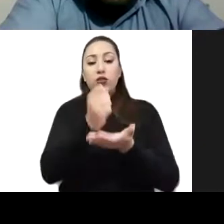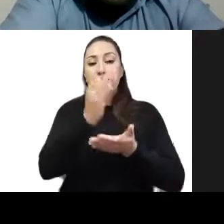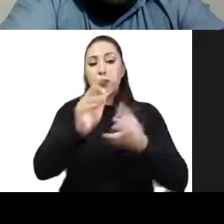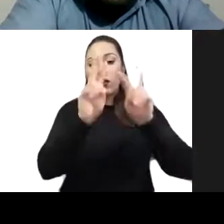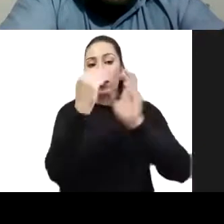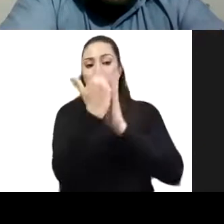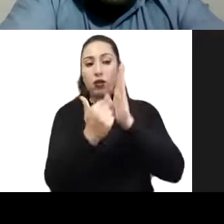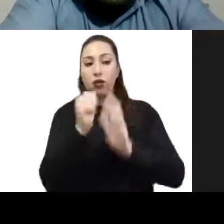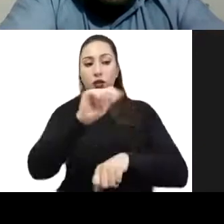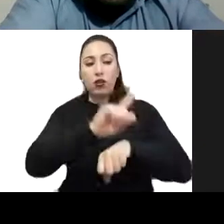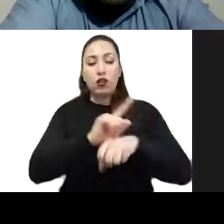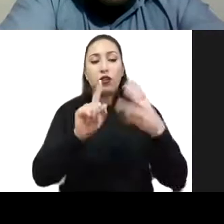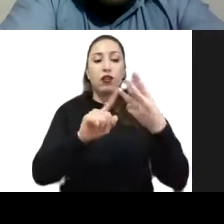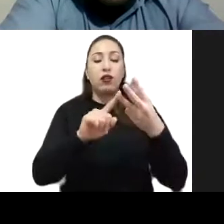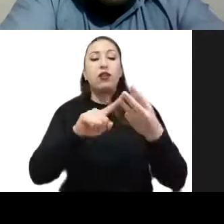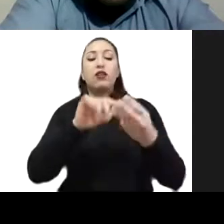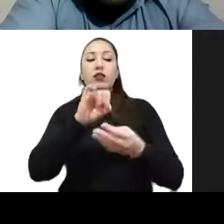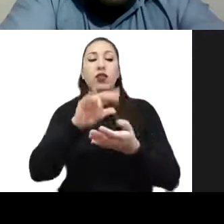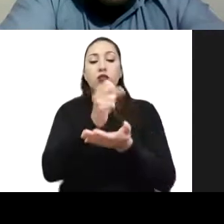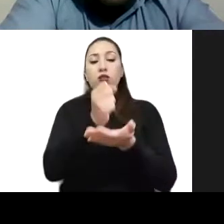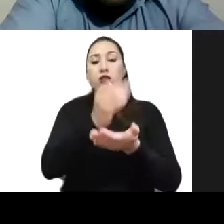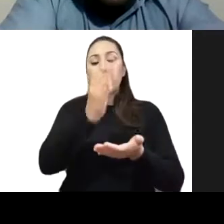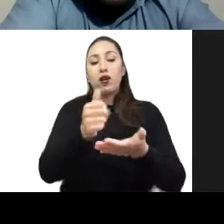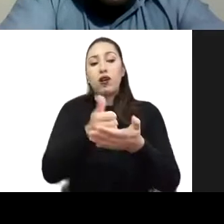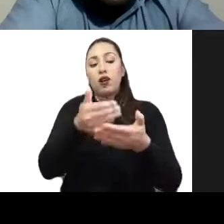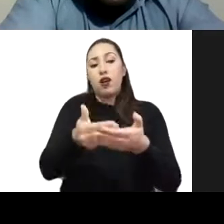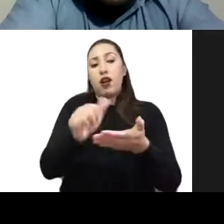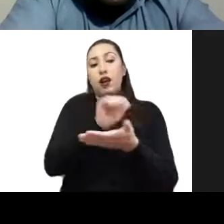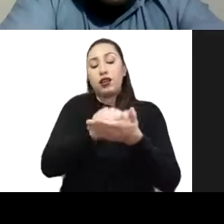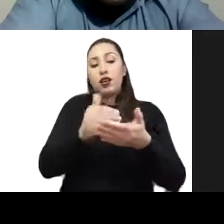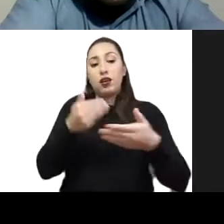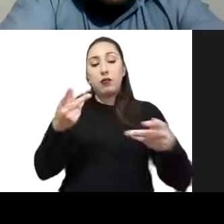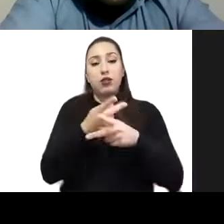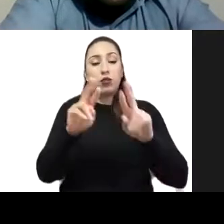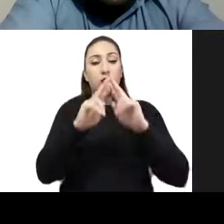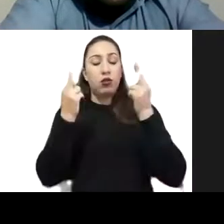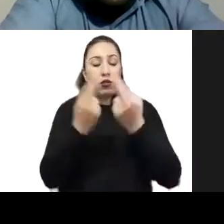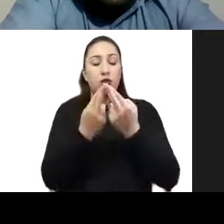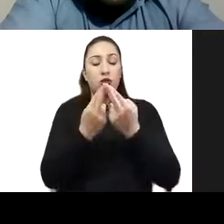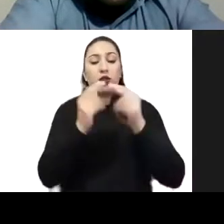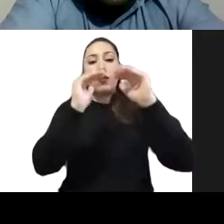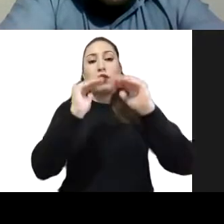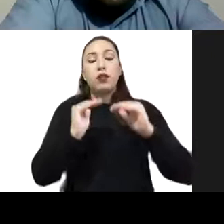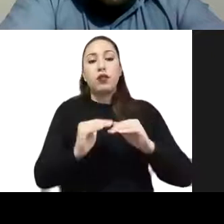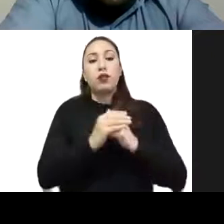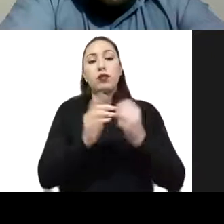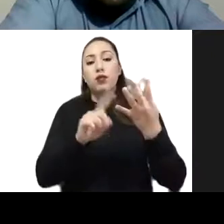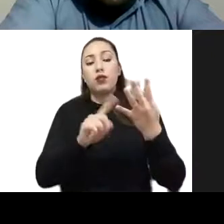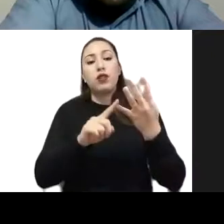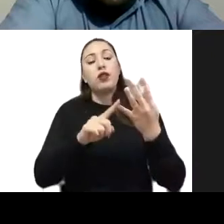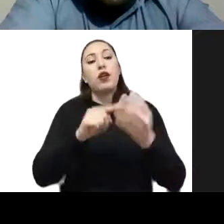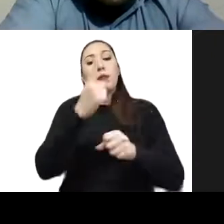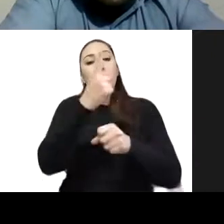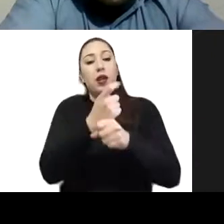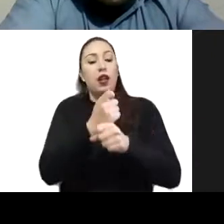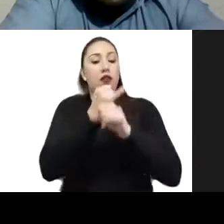Lectura, discusión y aprobación del acta de la 18ª sesión ordinaria. 4. Presentación y, en su caso, aprobación del primer informe trimestral del